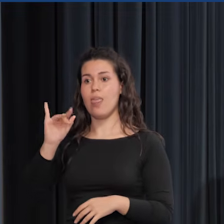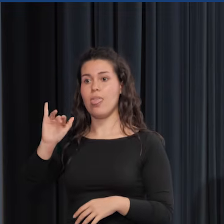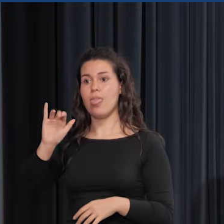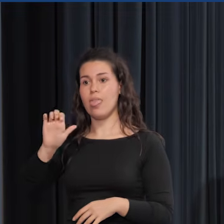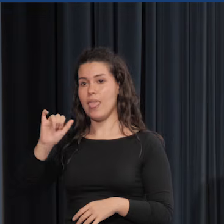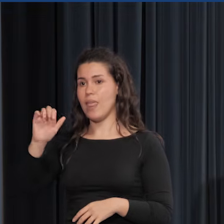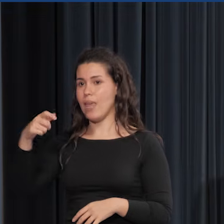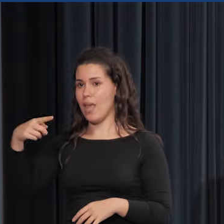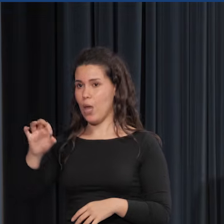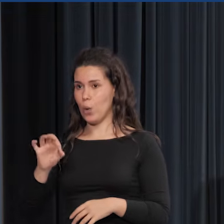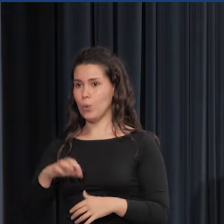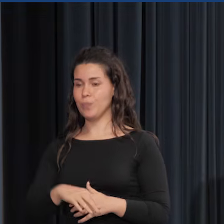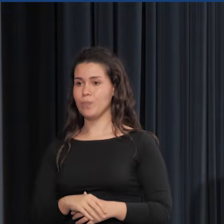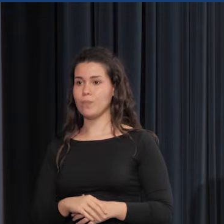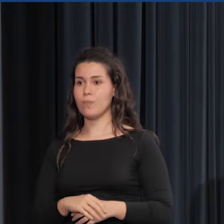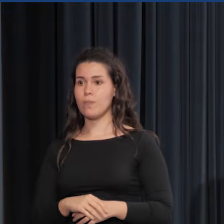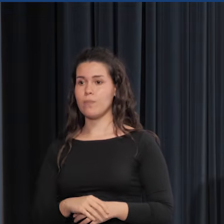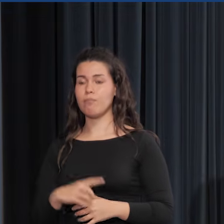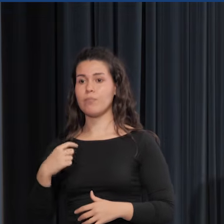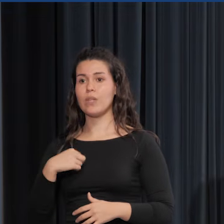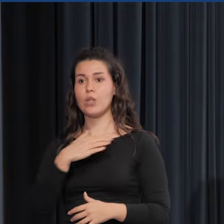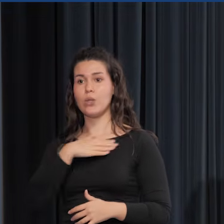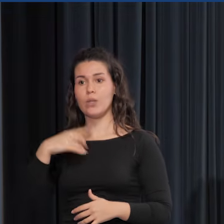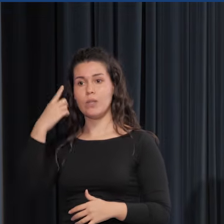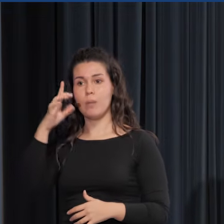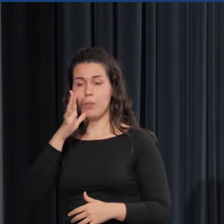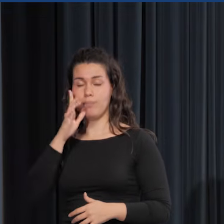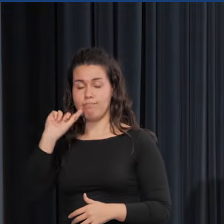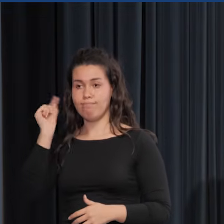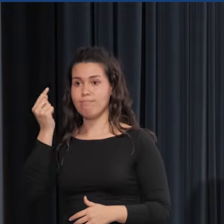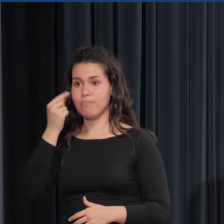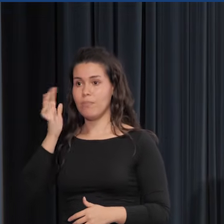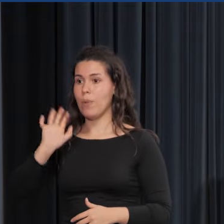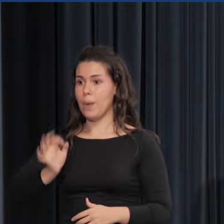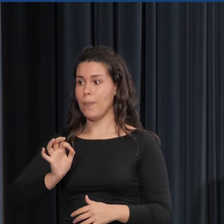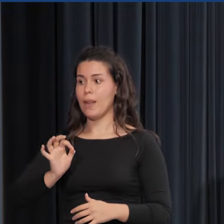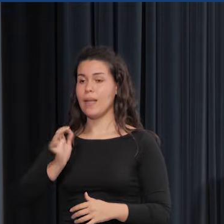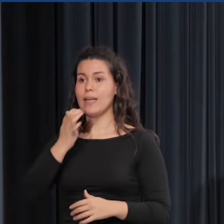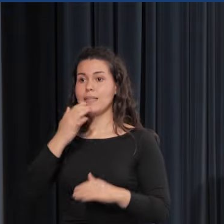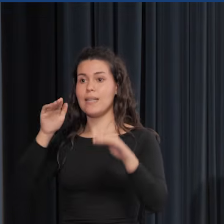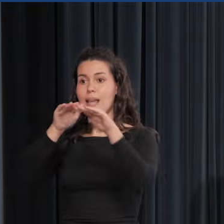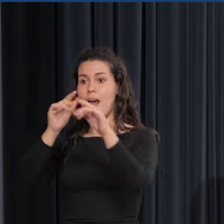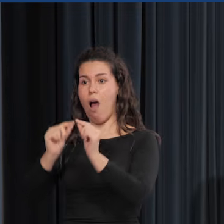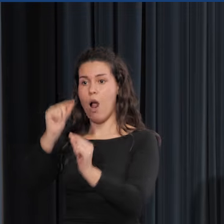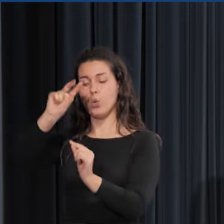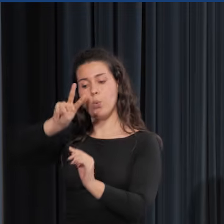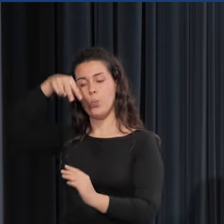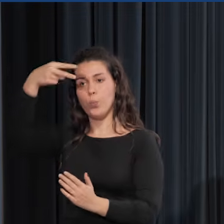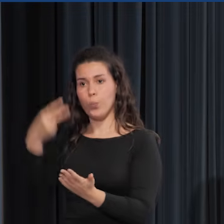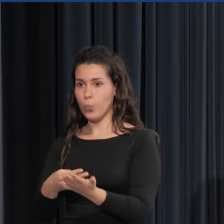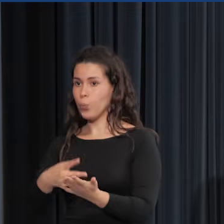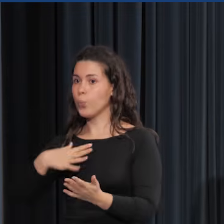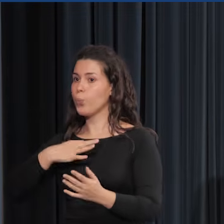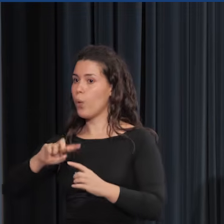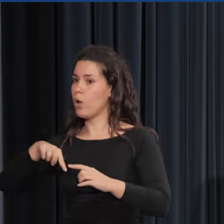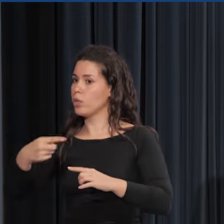saber, porque hemos visto la alta siniestralidad relacionada con las caídas en altura, ¿no? ¿Cuál es